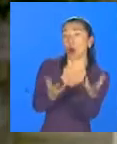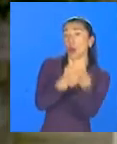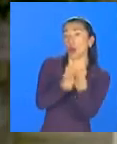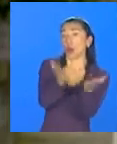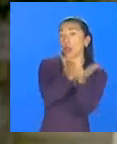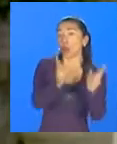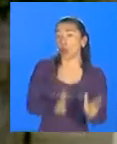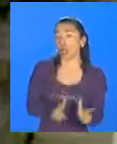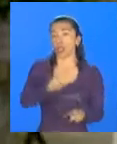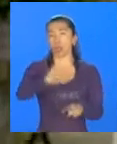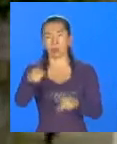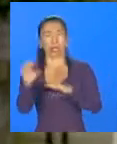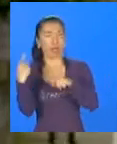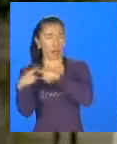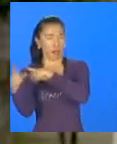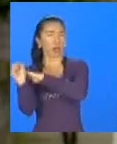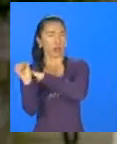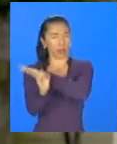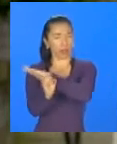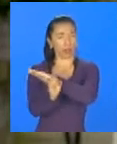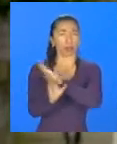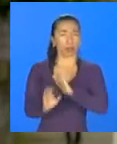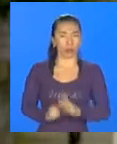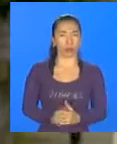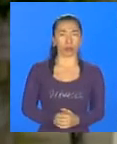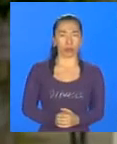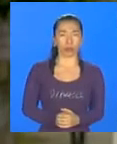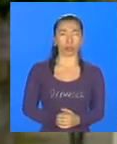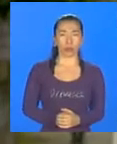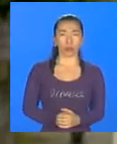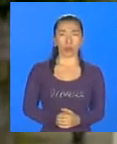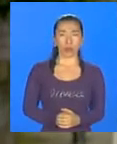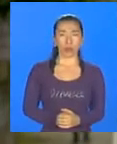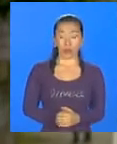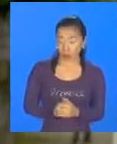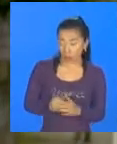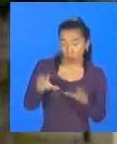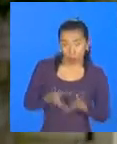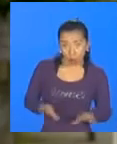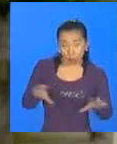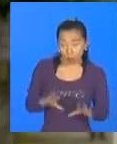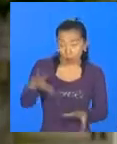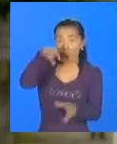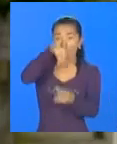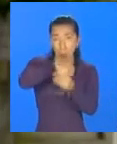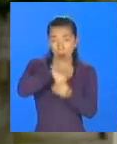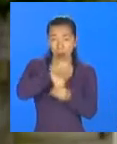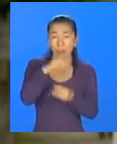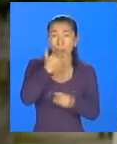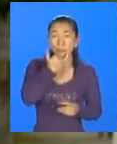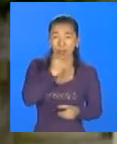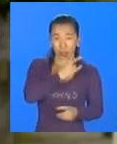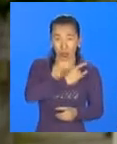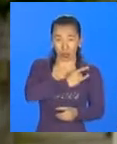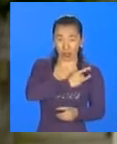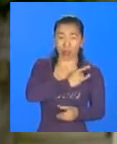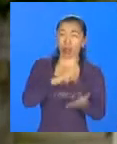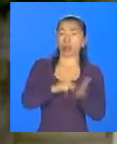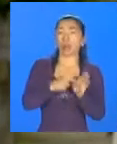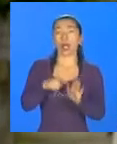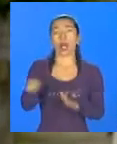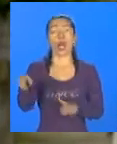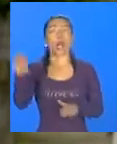estudiantil, sino a organizaciones en particular, y pues los hechos que se presentan dentro de la universidad son una excusa para que